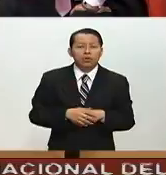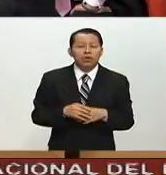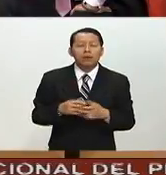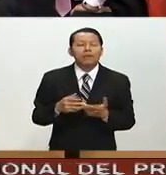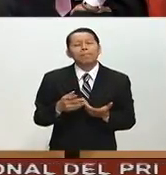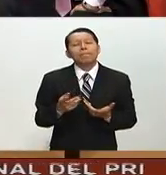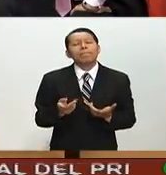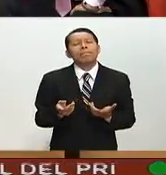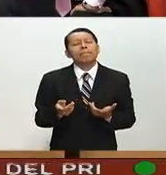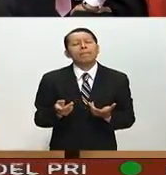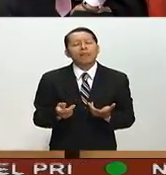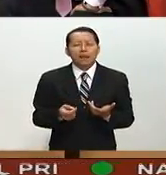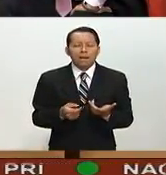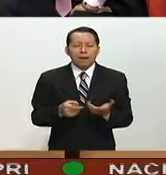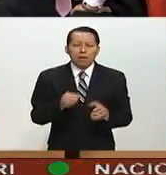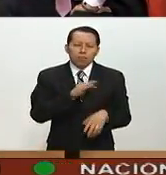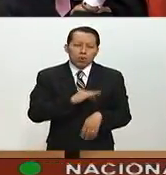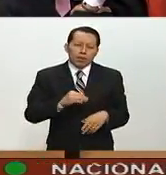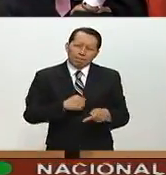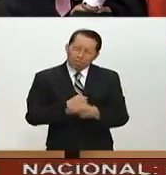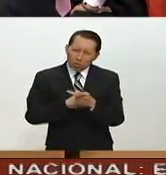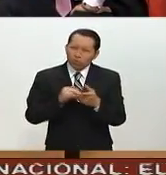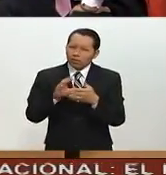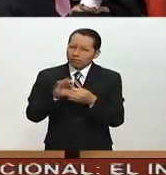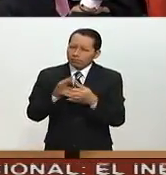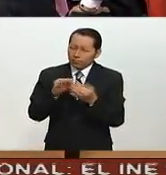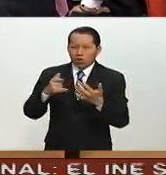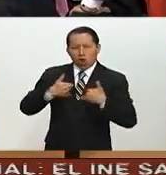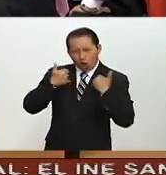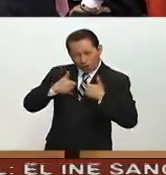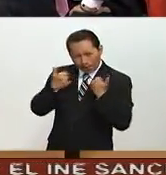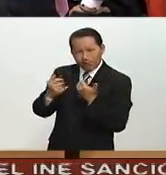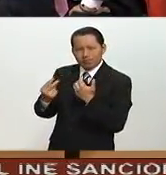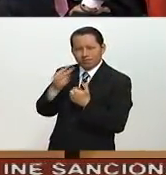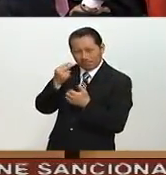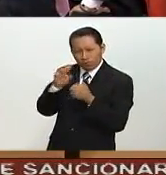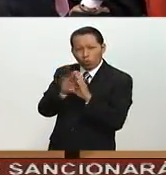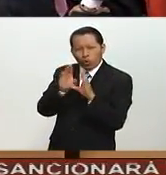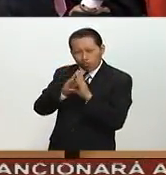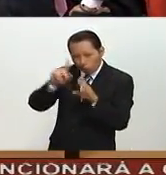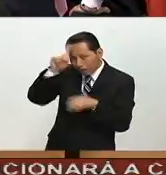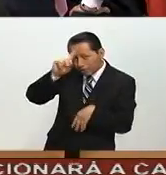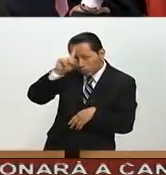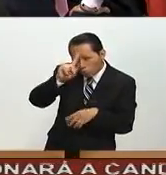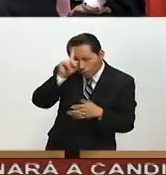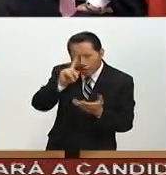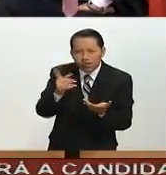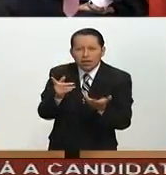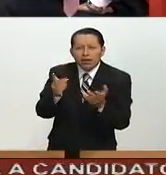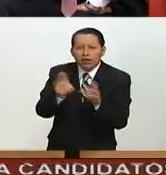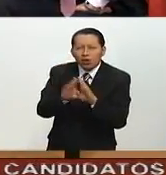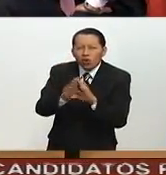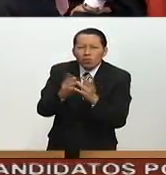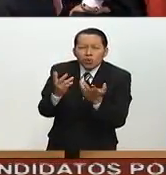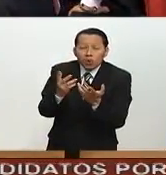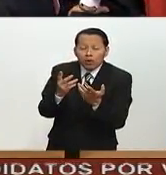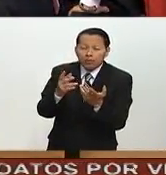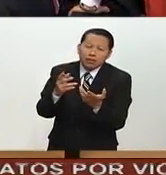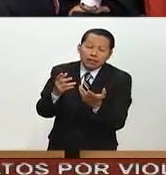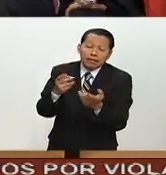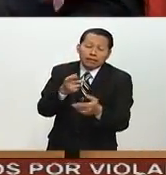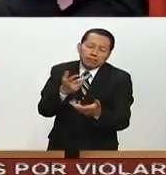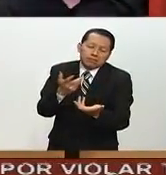¿Cómo le hace un joven que nos está viendo y poderse acercar a estas asesorías? ¿Qué tiene que hacer? ¿Le va a costar? ¿Cuánto